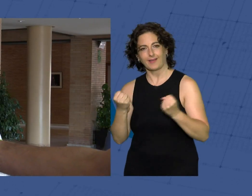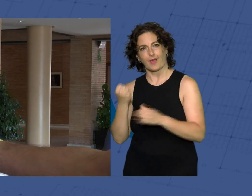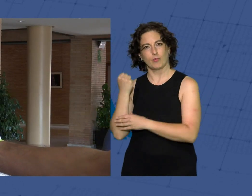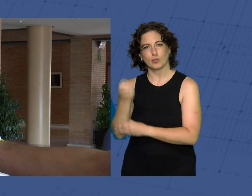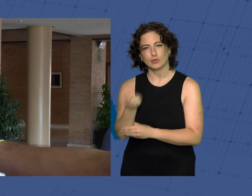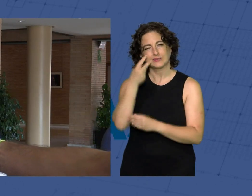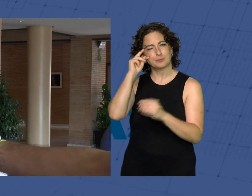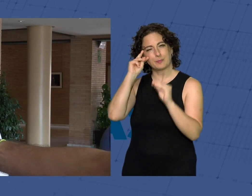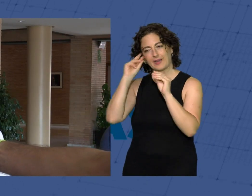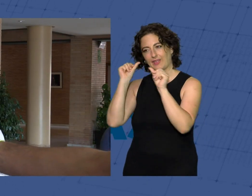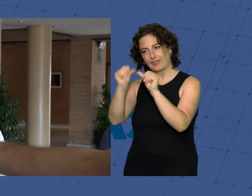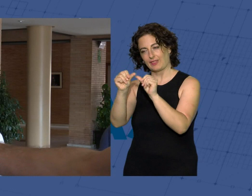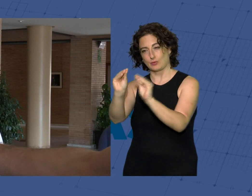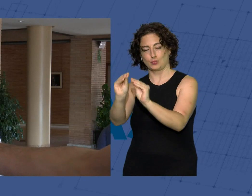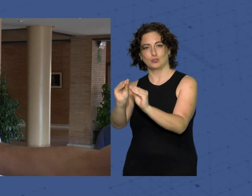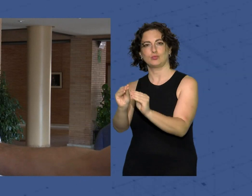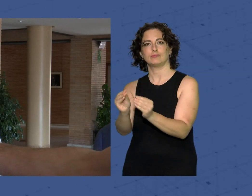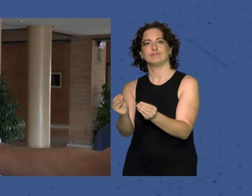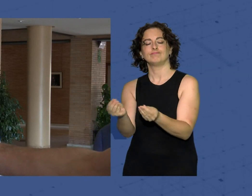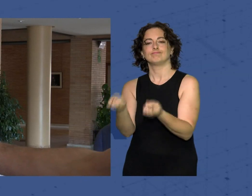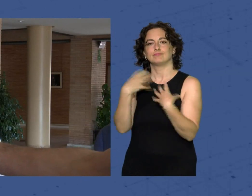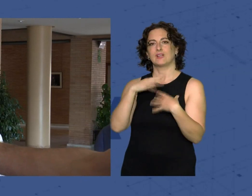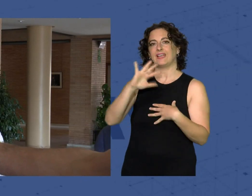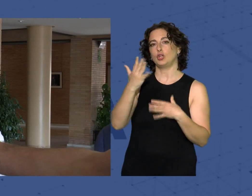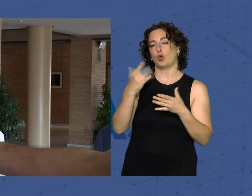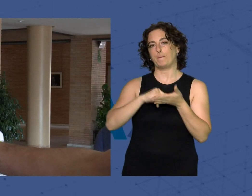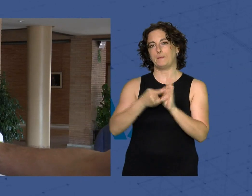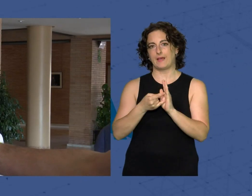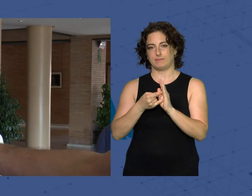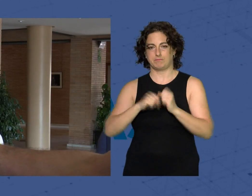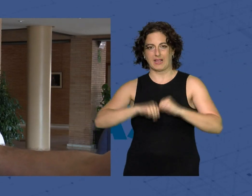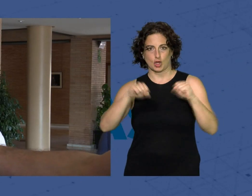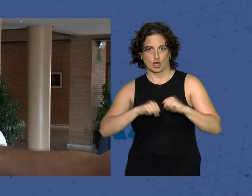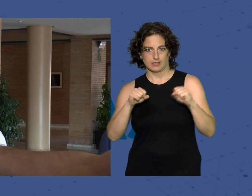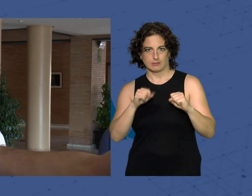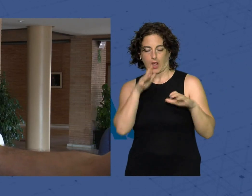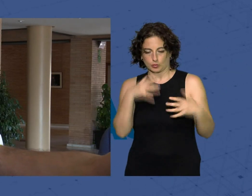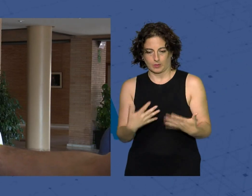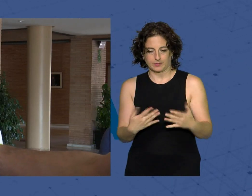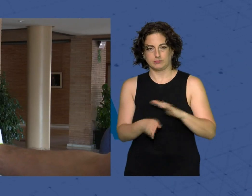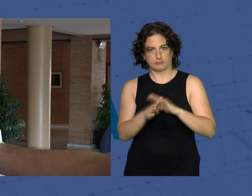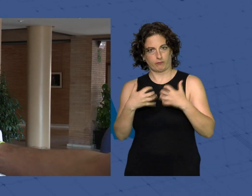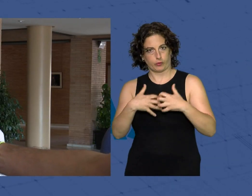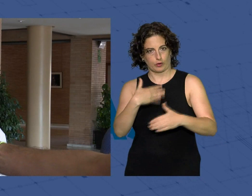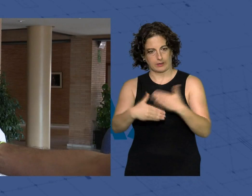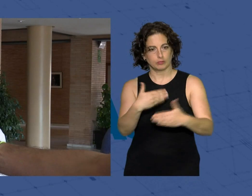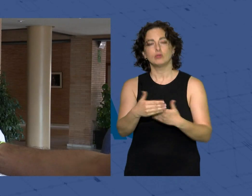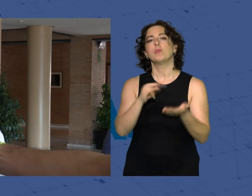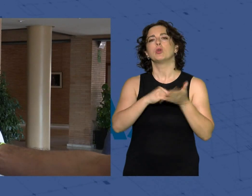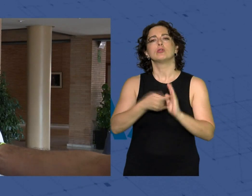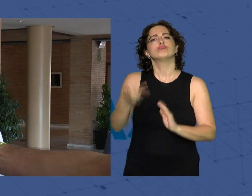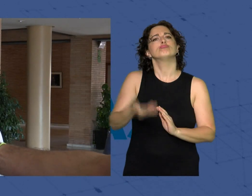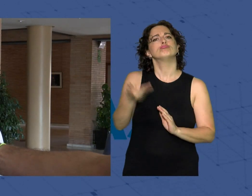experiencia que ellos nos trasladan con un quinto plan de mayor que tenemos ahora mismo en vigor en nuestra ciudad y con ese proyecto tan